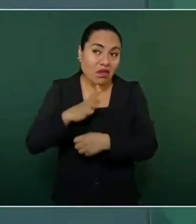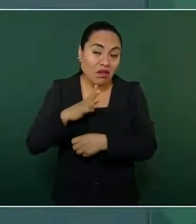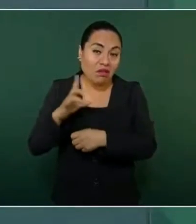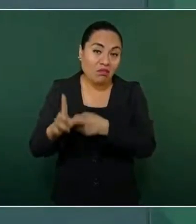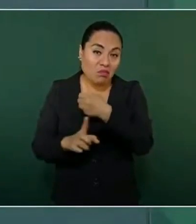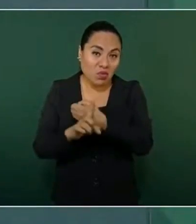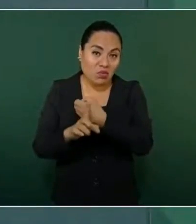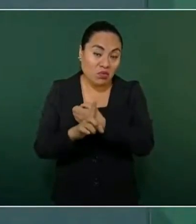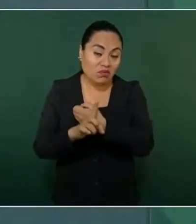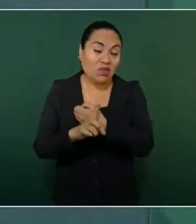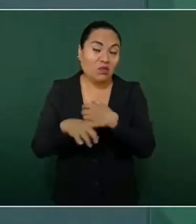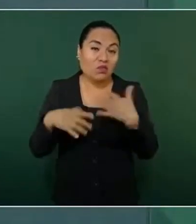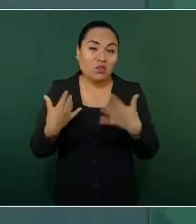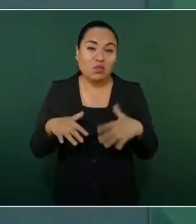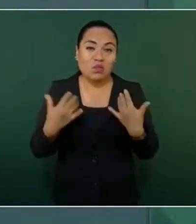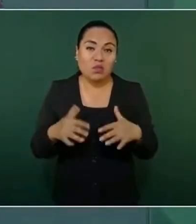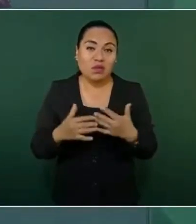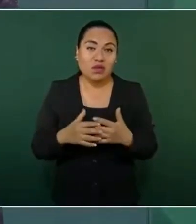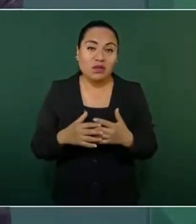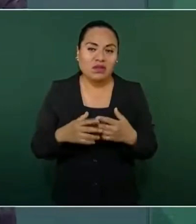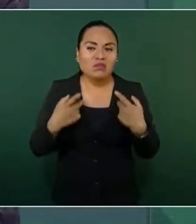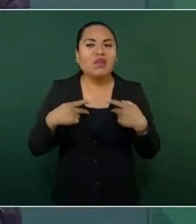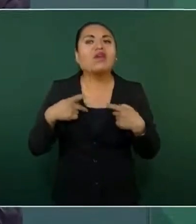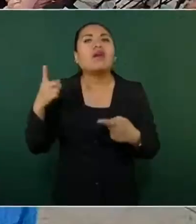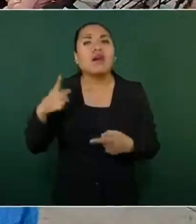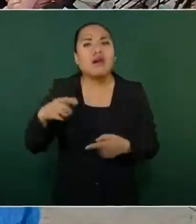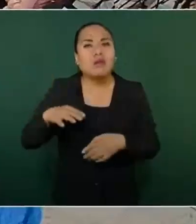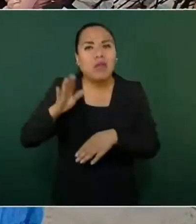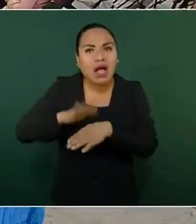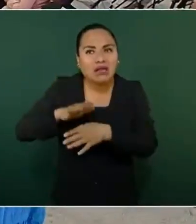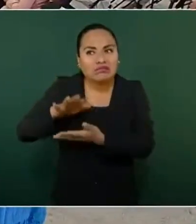serio, porque su población es mayor.